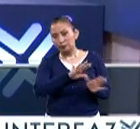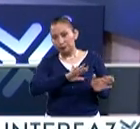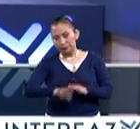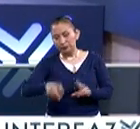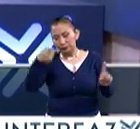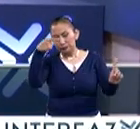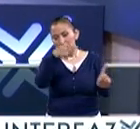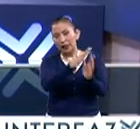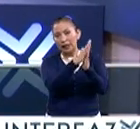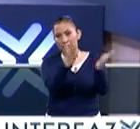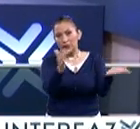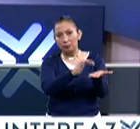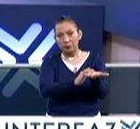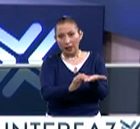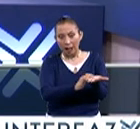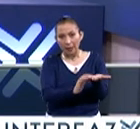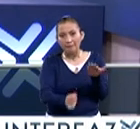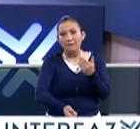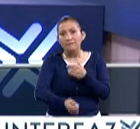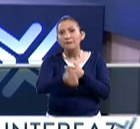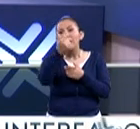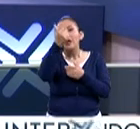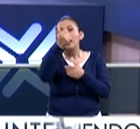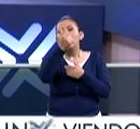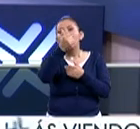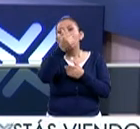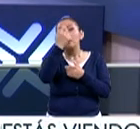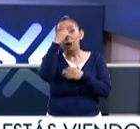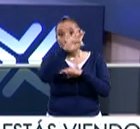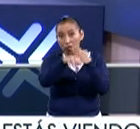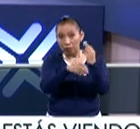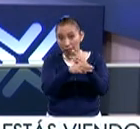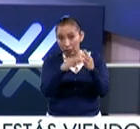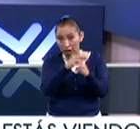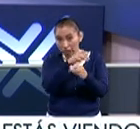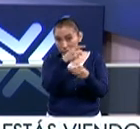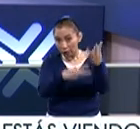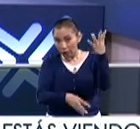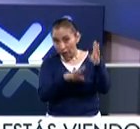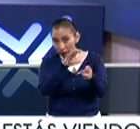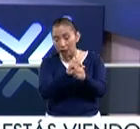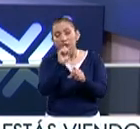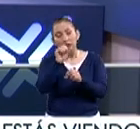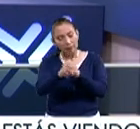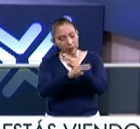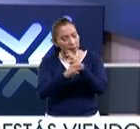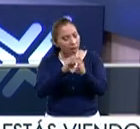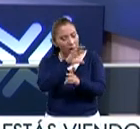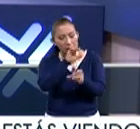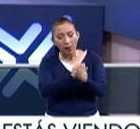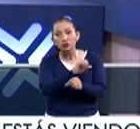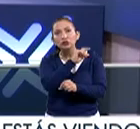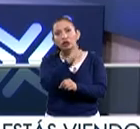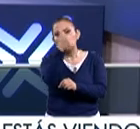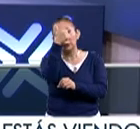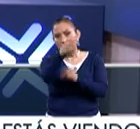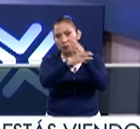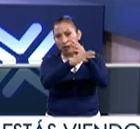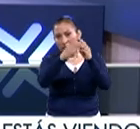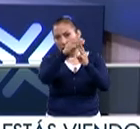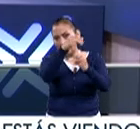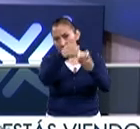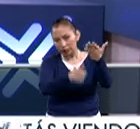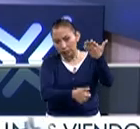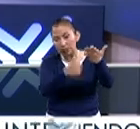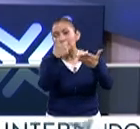al asunto de los libros de braille, por primera vez se ponen... Para todas las materias. Para todas las asignaturas. Son 6